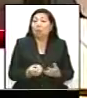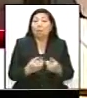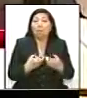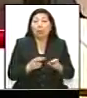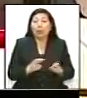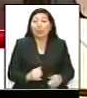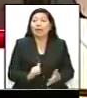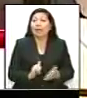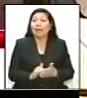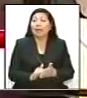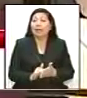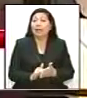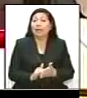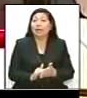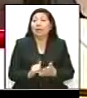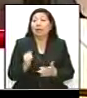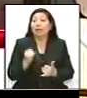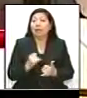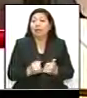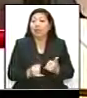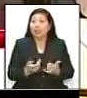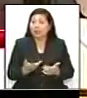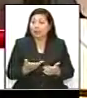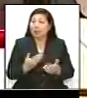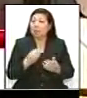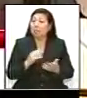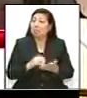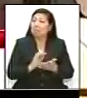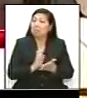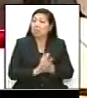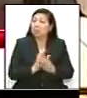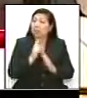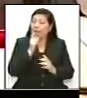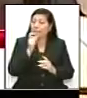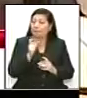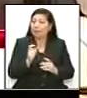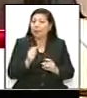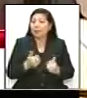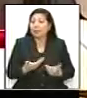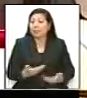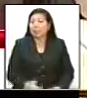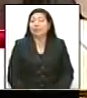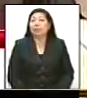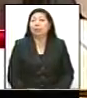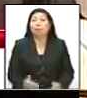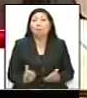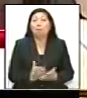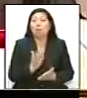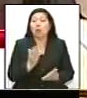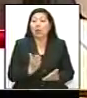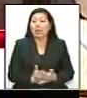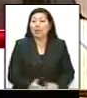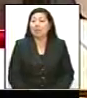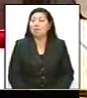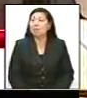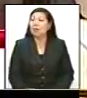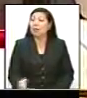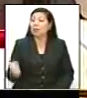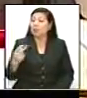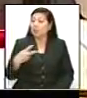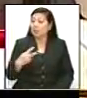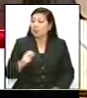pública que afecta la paz ciudadana, o se produce una catástrofe. Una